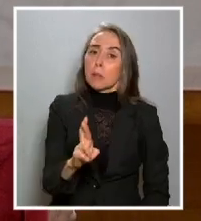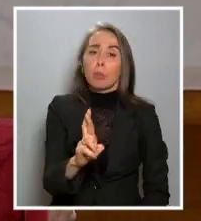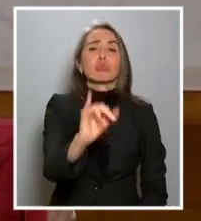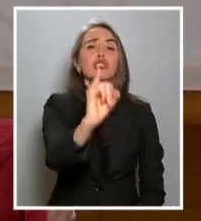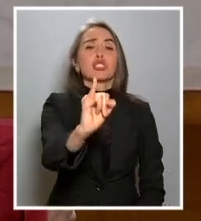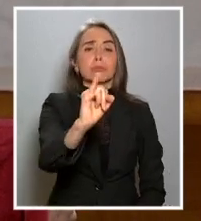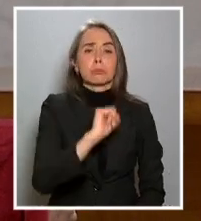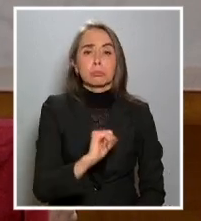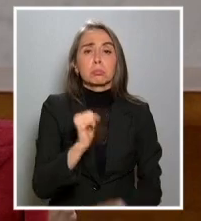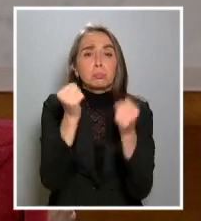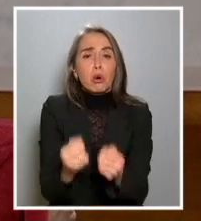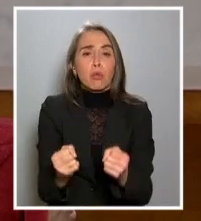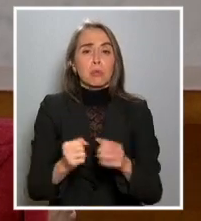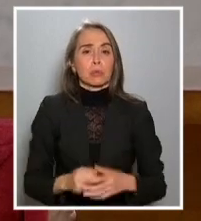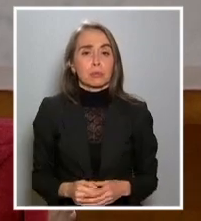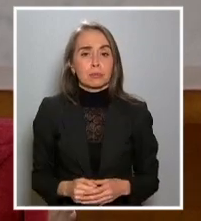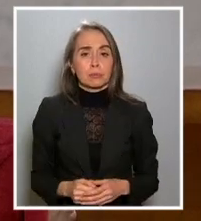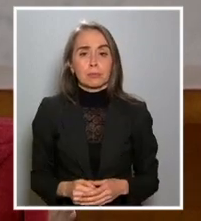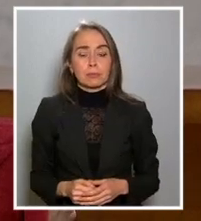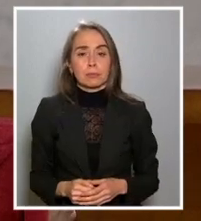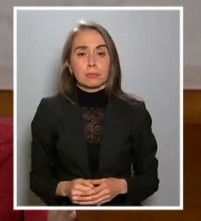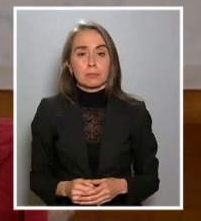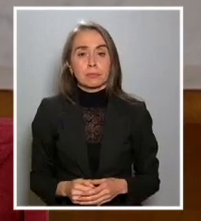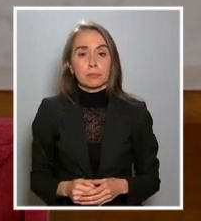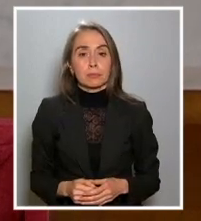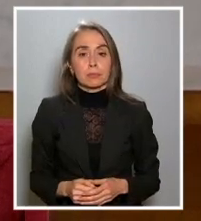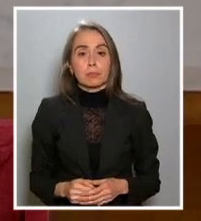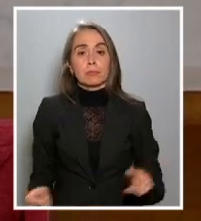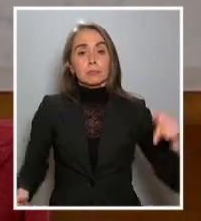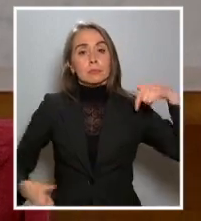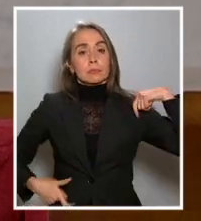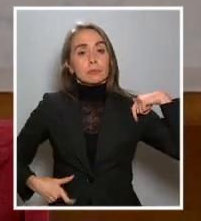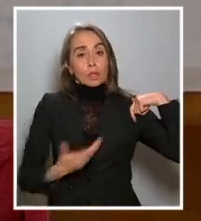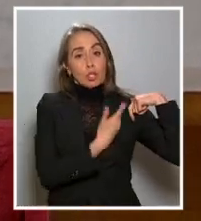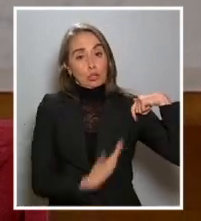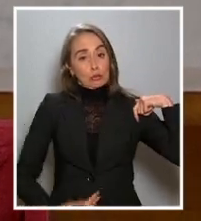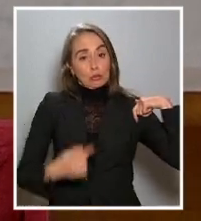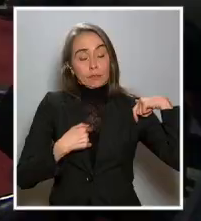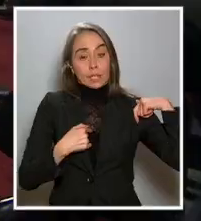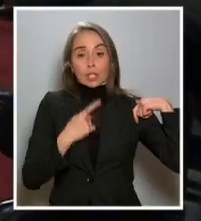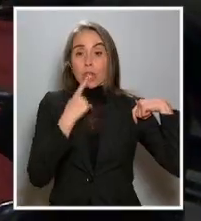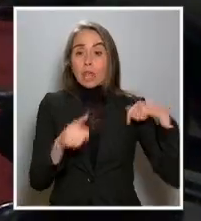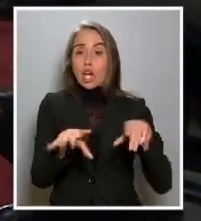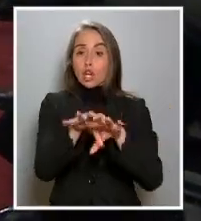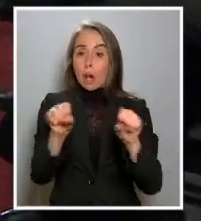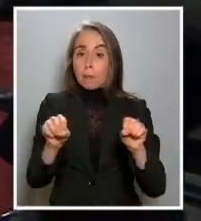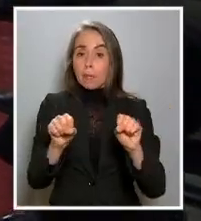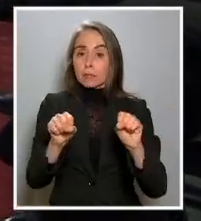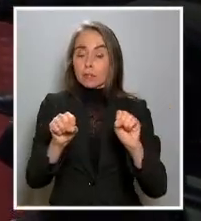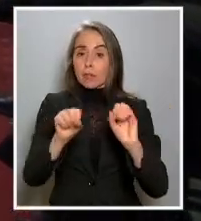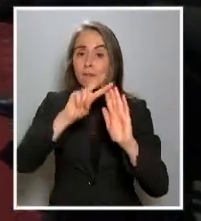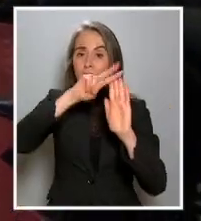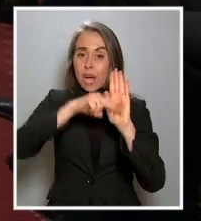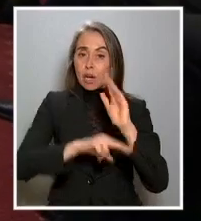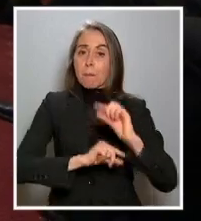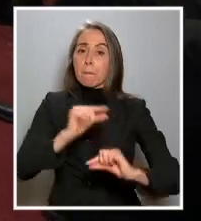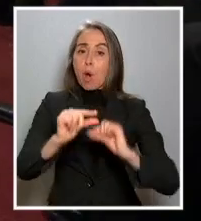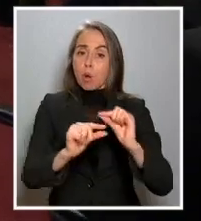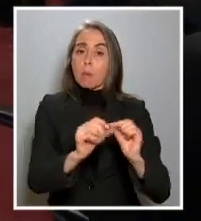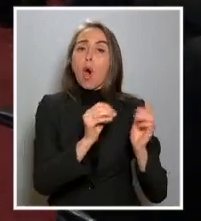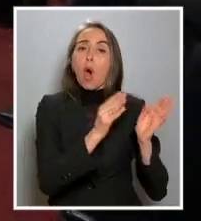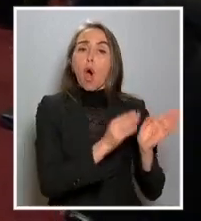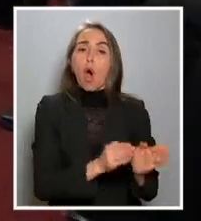sí, podemos. Al llegar al gobierno, comprometí cambios profundos de forma gradual y